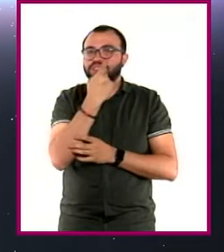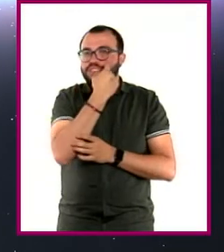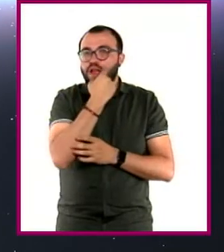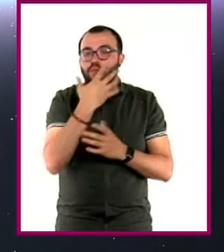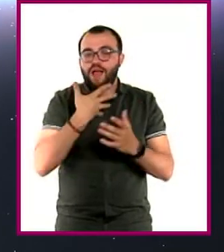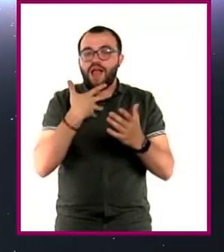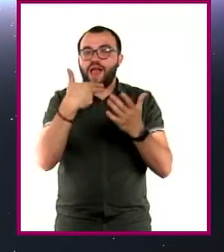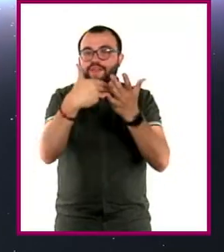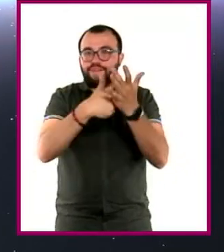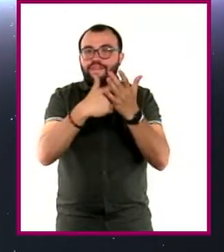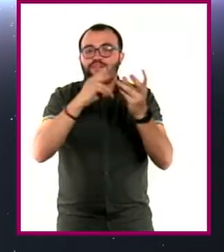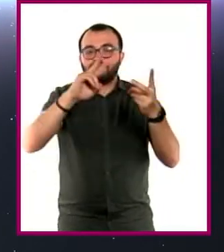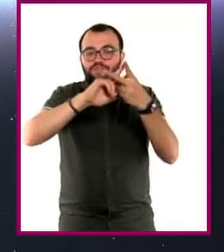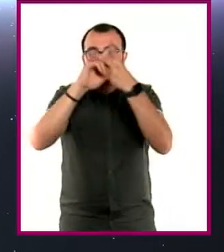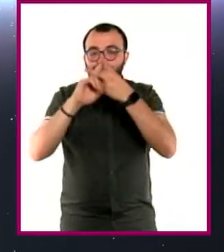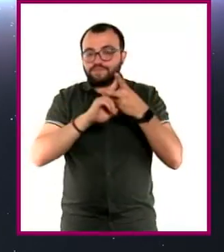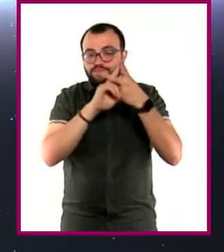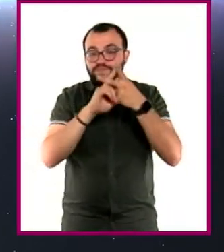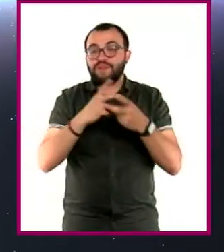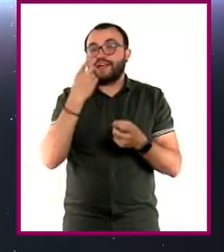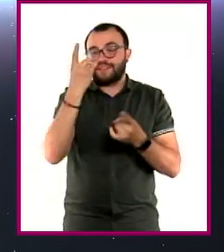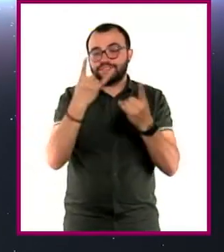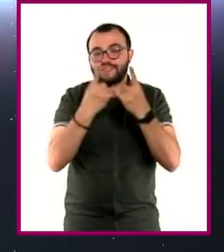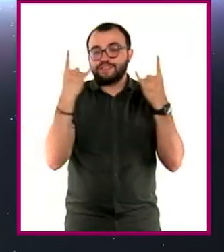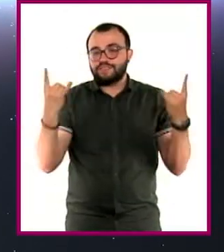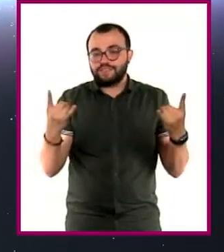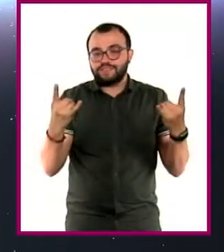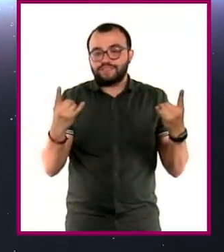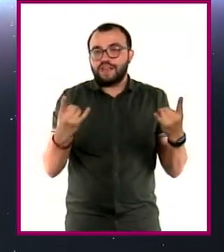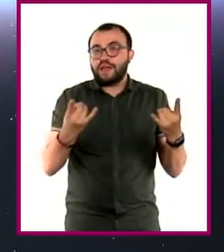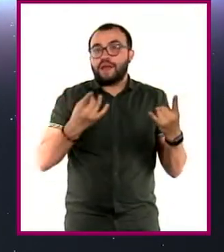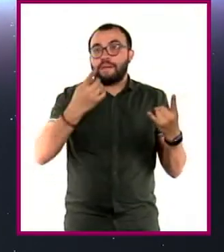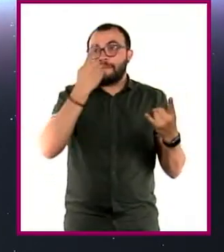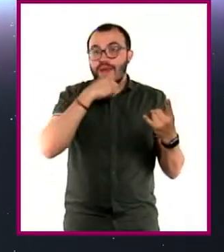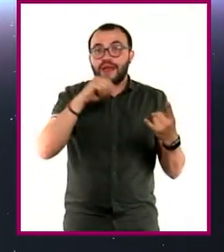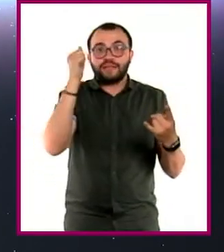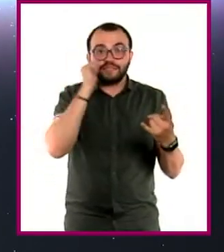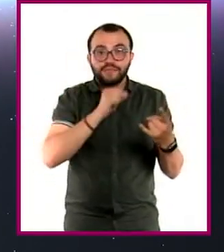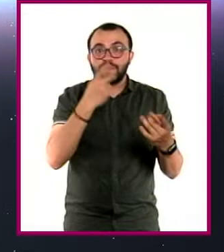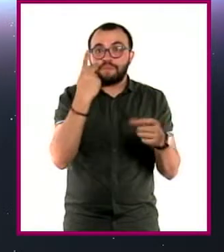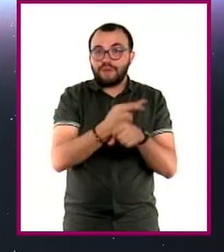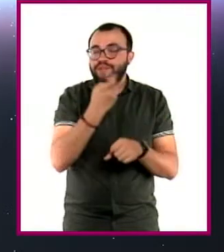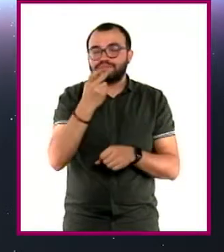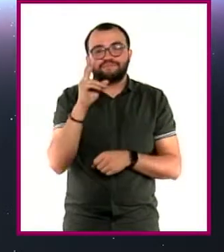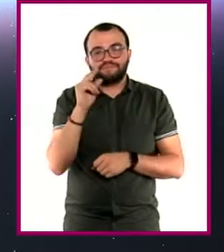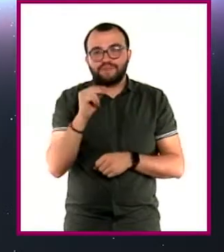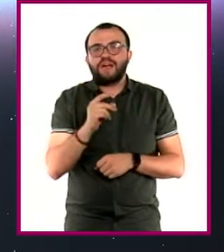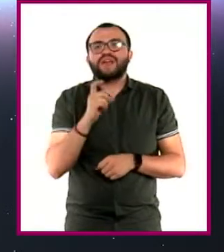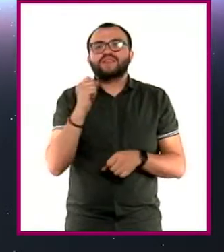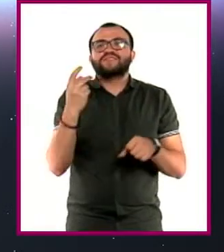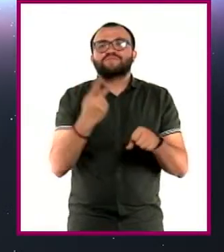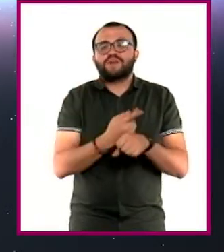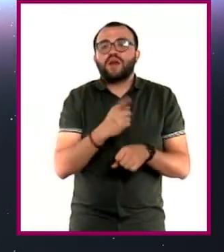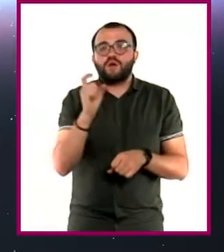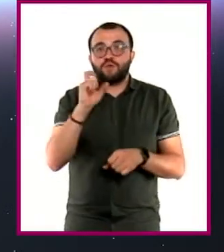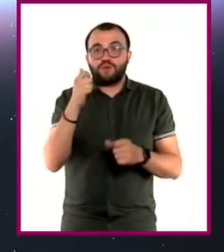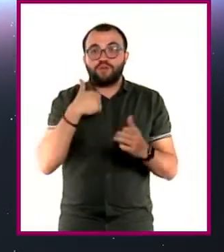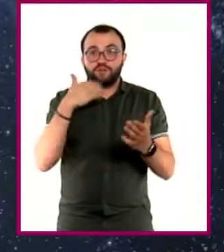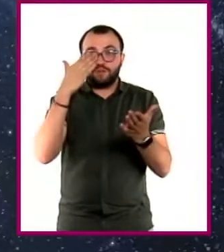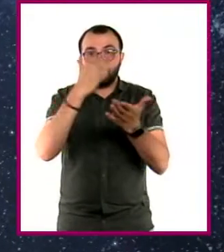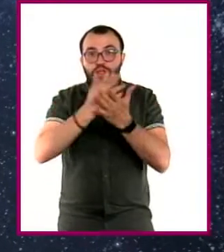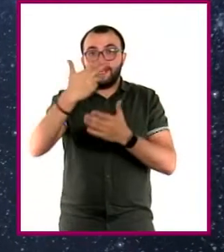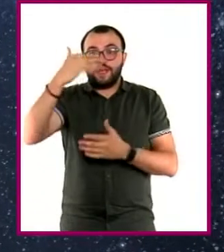estrella. Lamentablemente esta historia no ocurre por siempre y para siempre. Lo que va a ocurrir es que cuando llegamos al